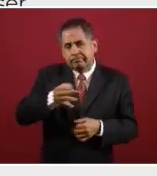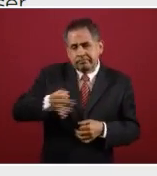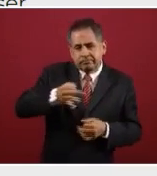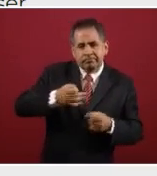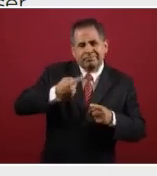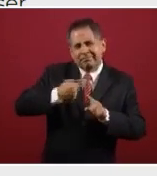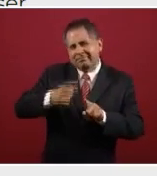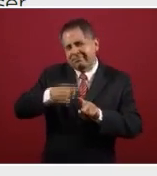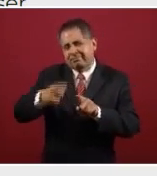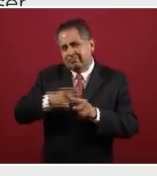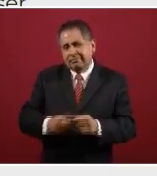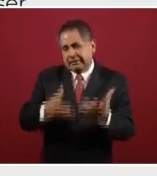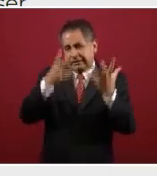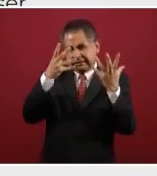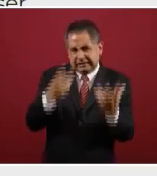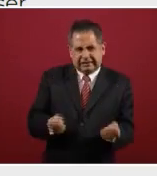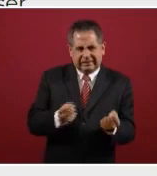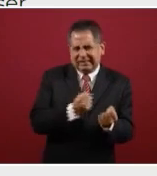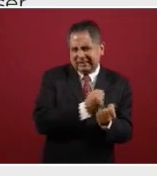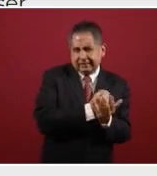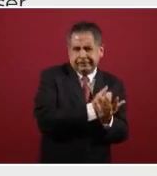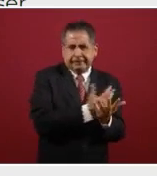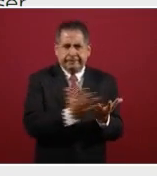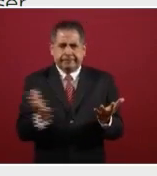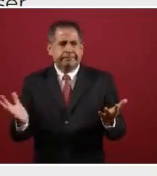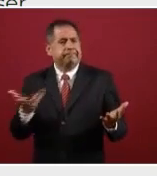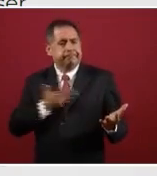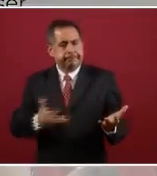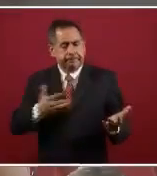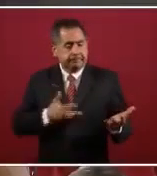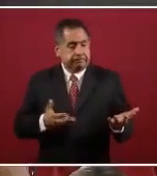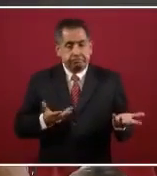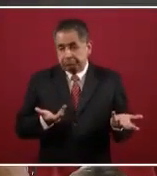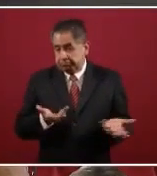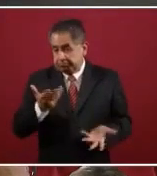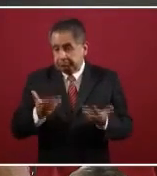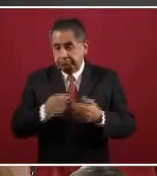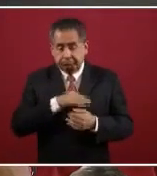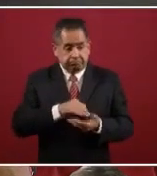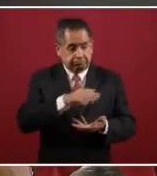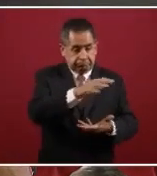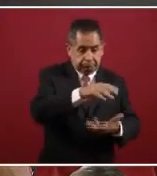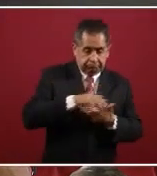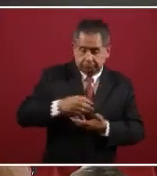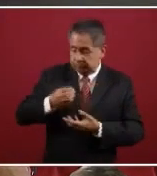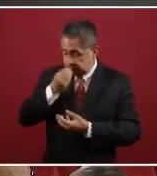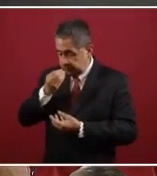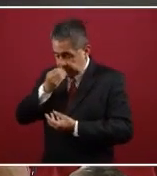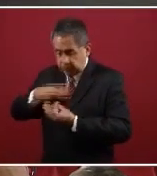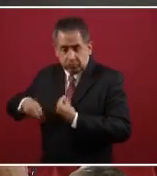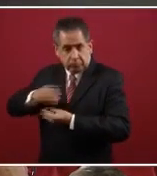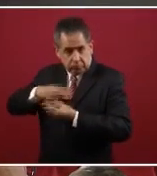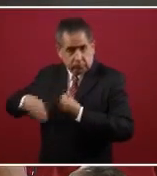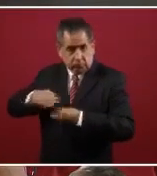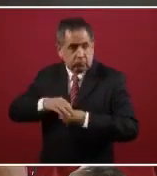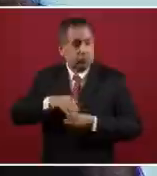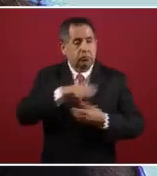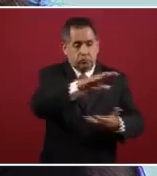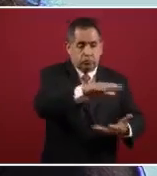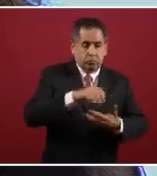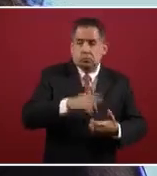ornato, entre otros, los cuales pueden ser destinados para el autoconsumo o también para